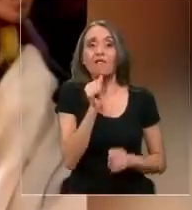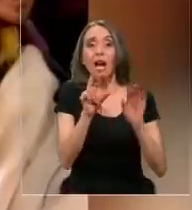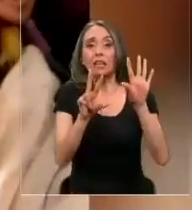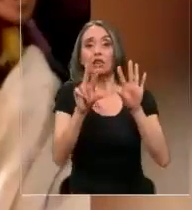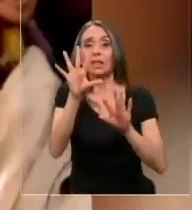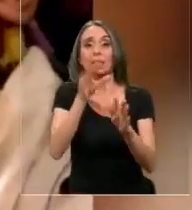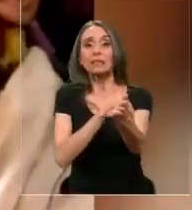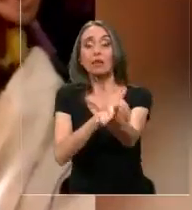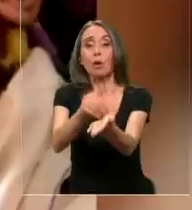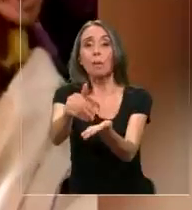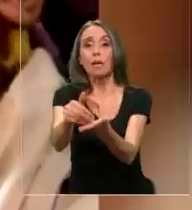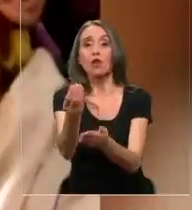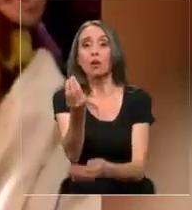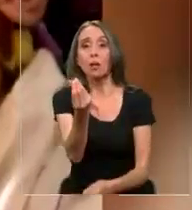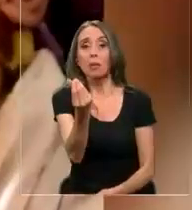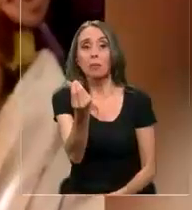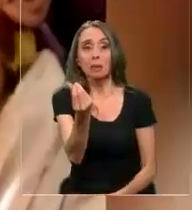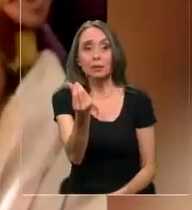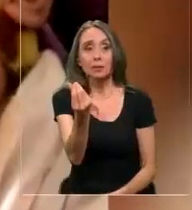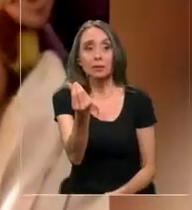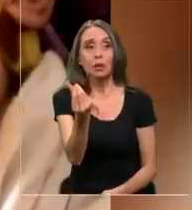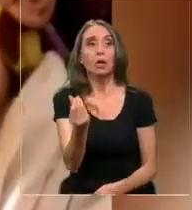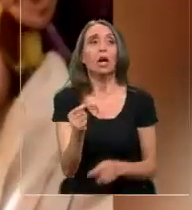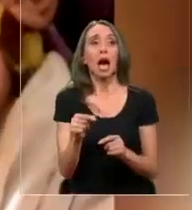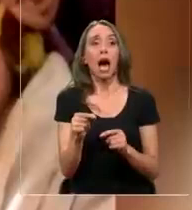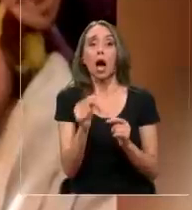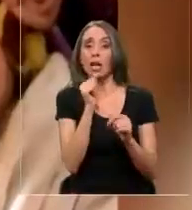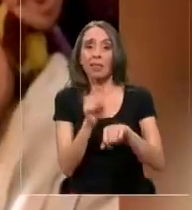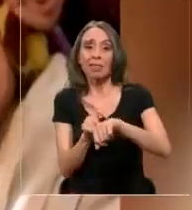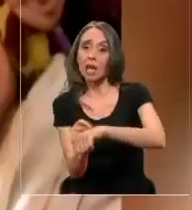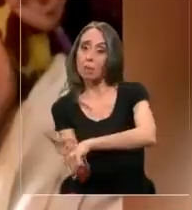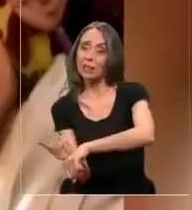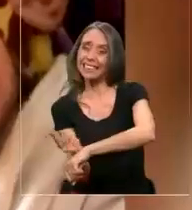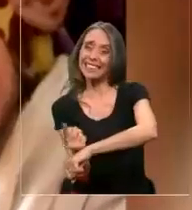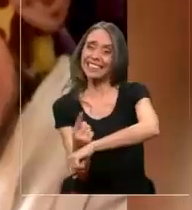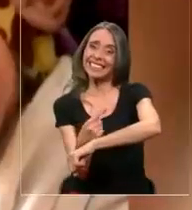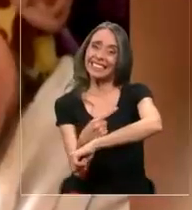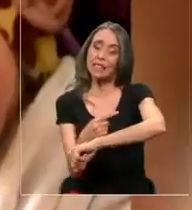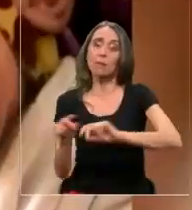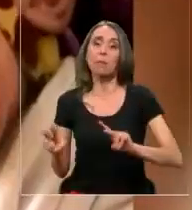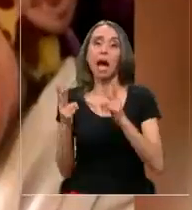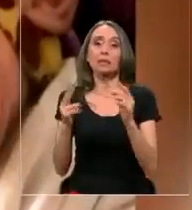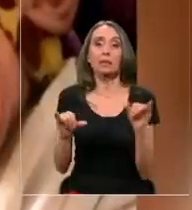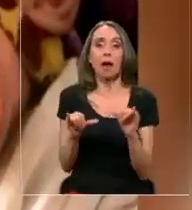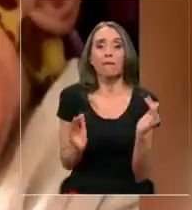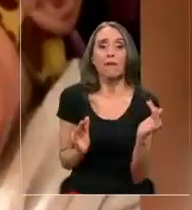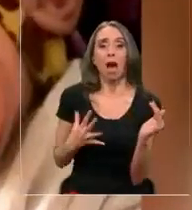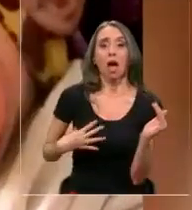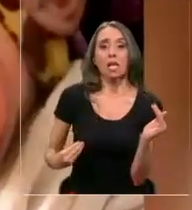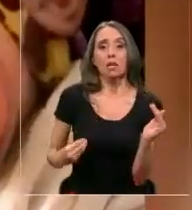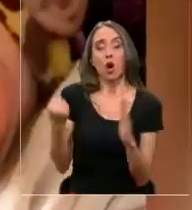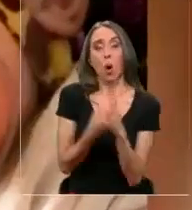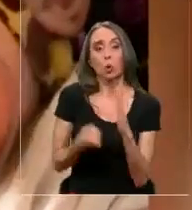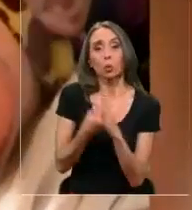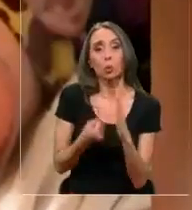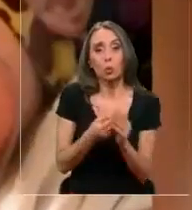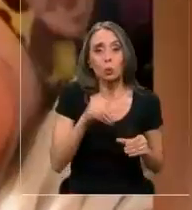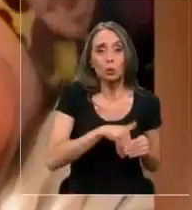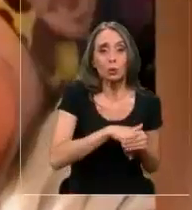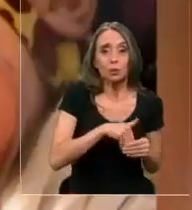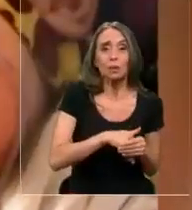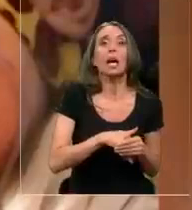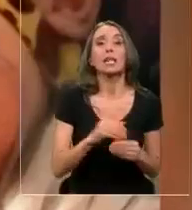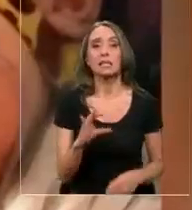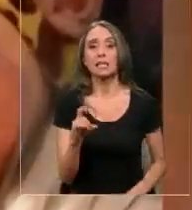85 millones de pesos están en una carrera contra el tiempo para salvar a su hijo una pelea que también siguen